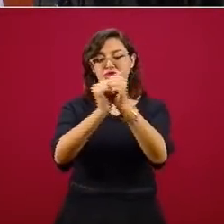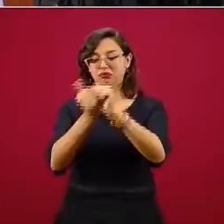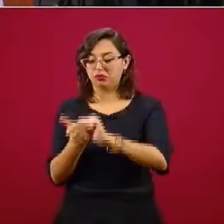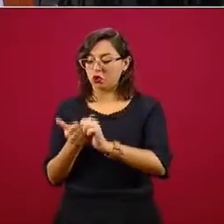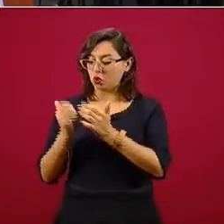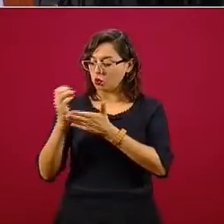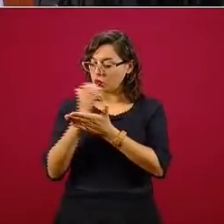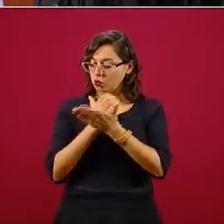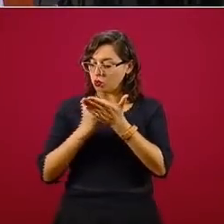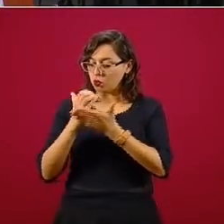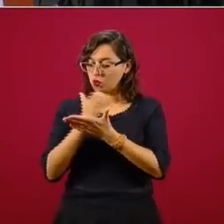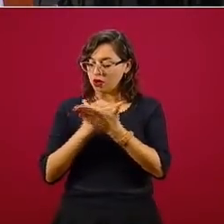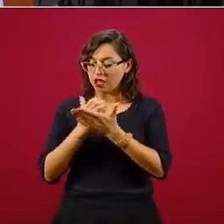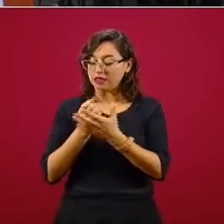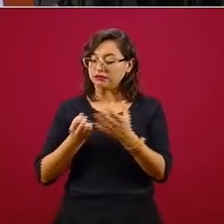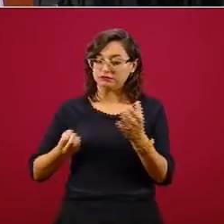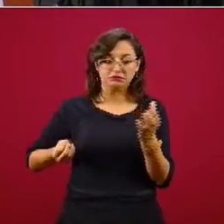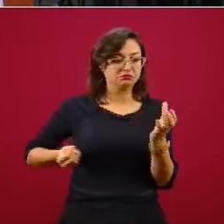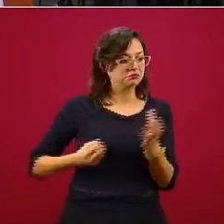vía,